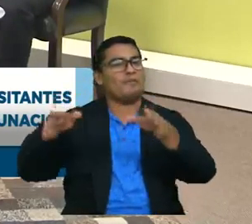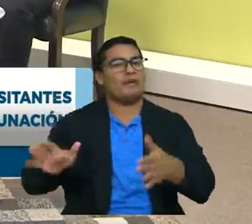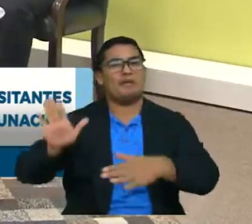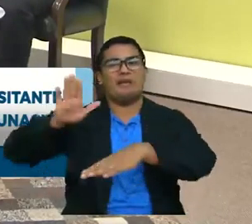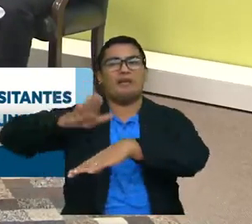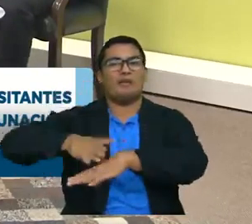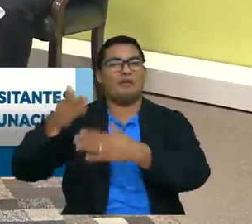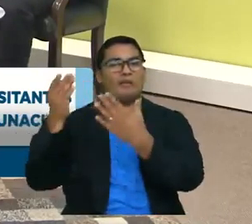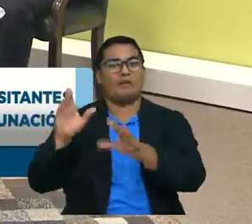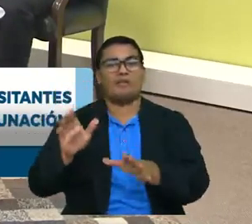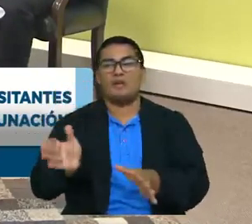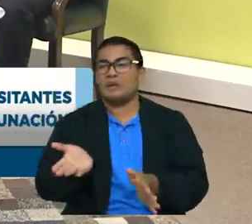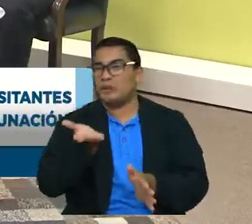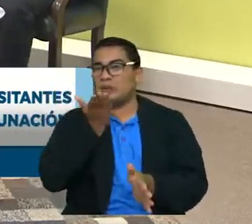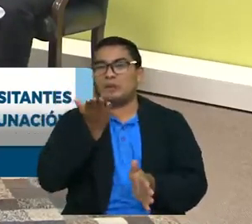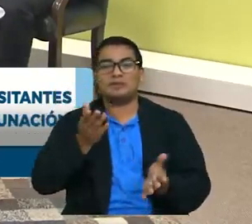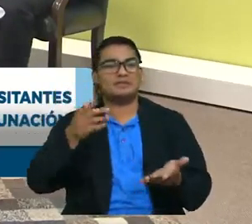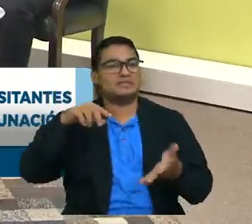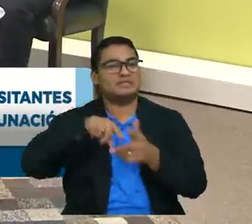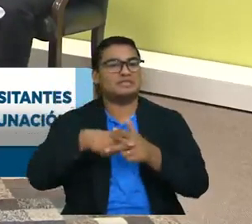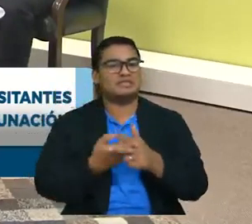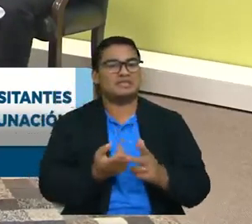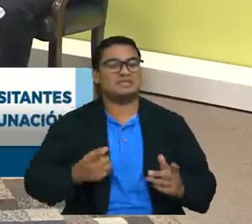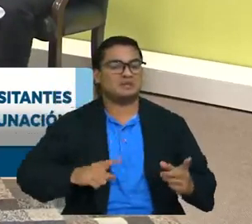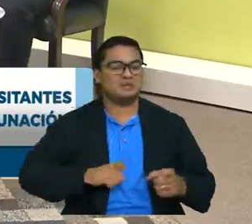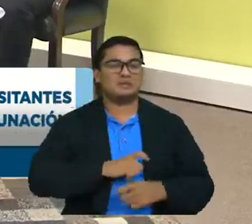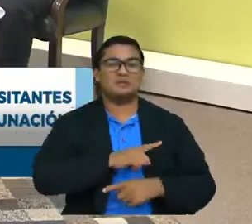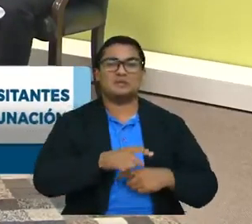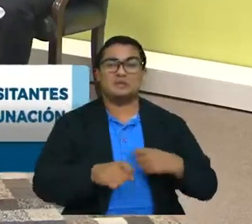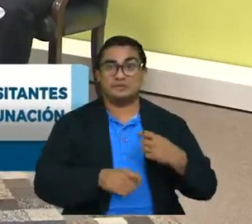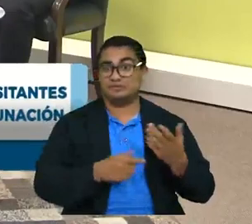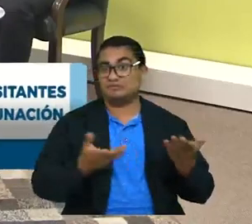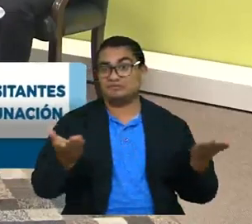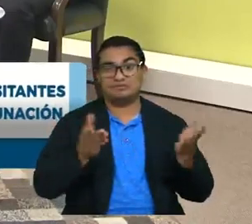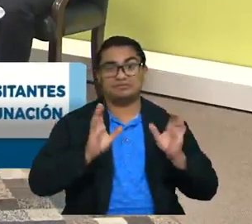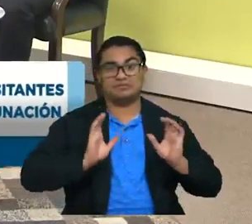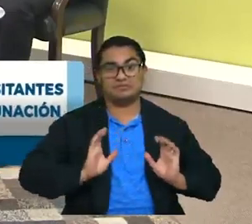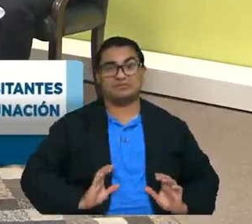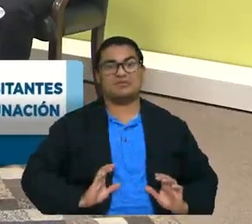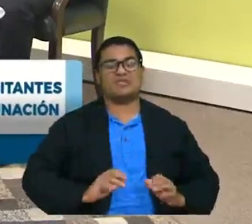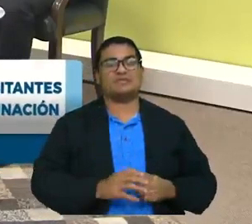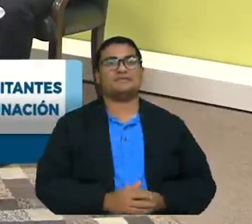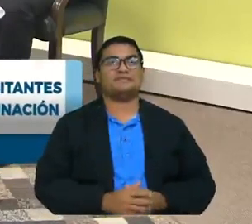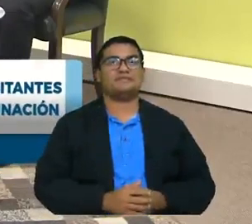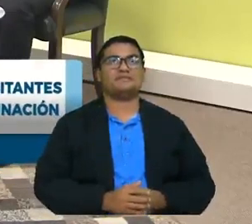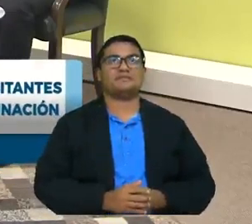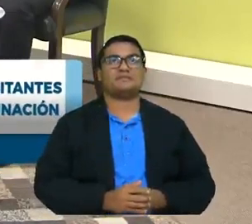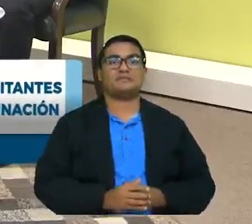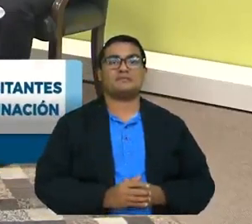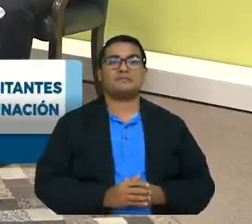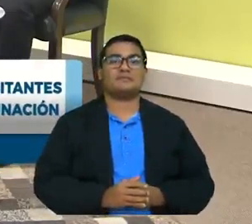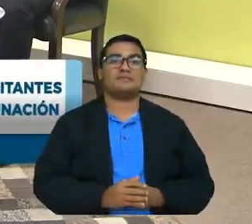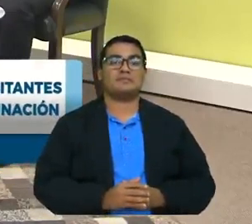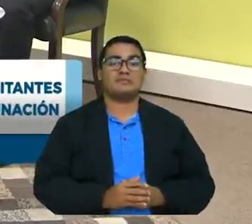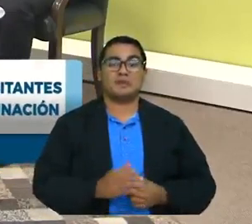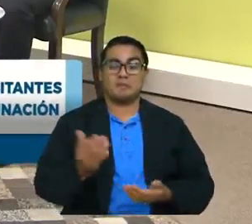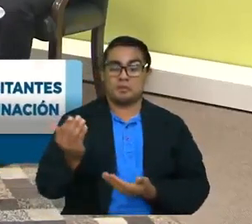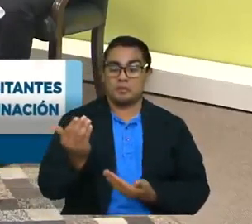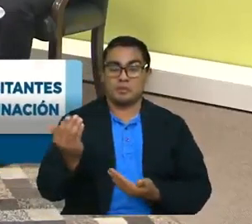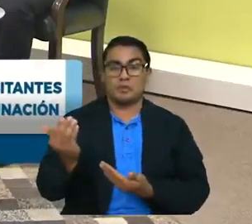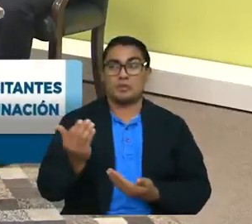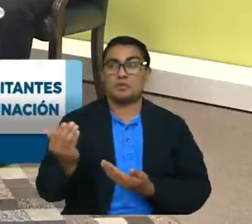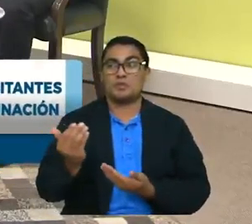donde inicia el proceso de adquisición a nuestro cuerpo de parásitos. Sí, de hecho, en los bebés